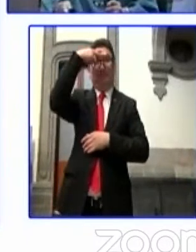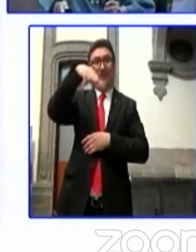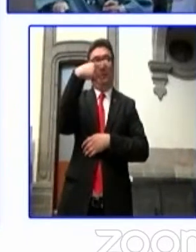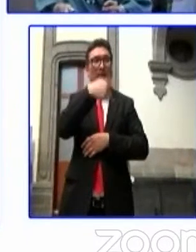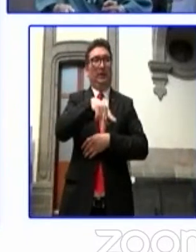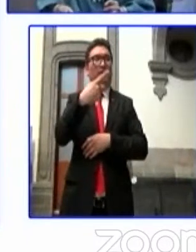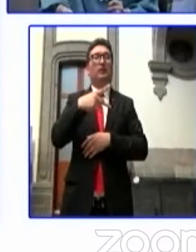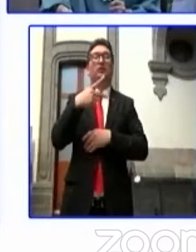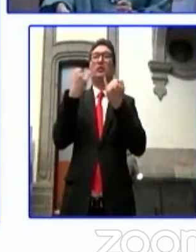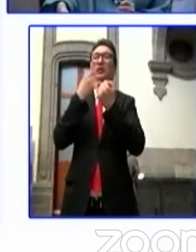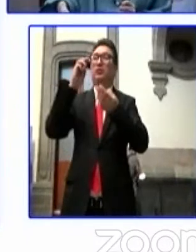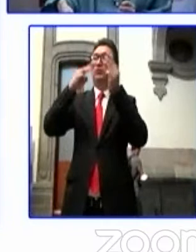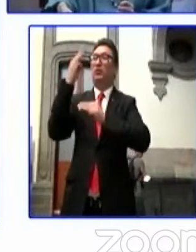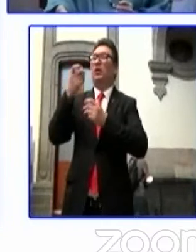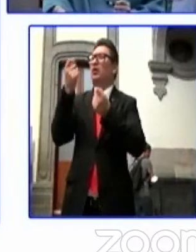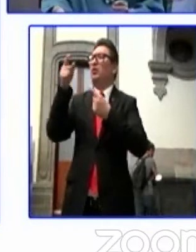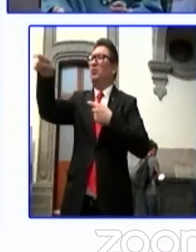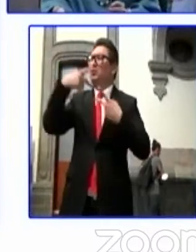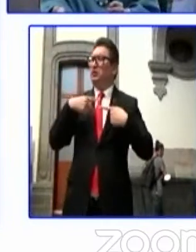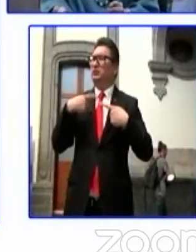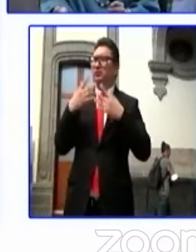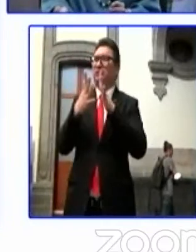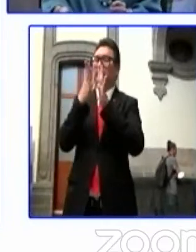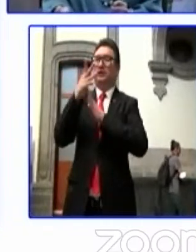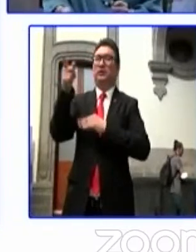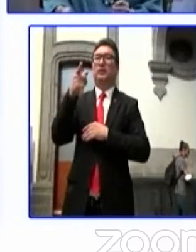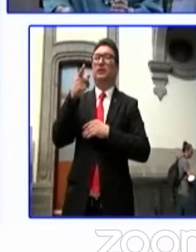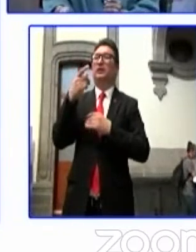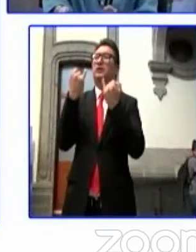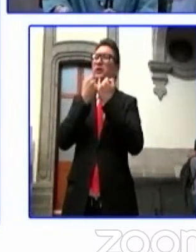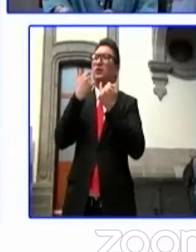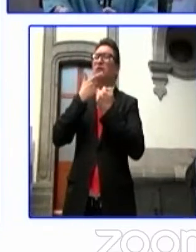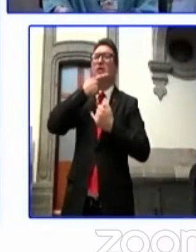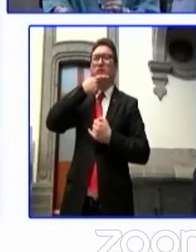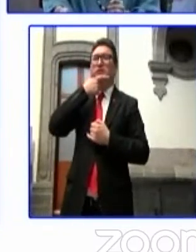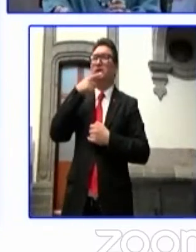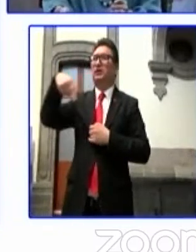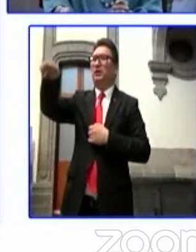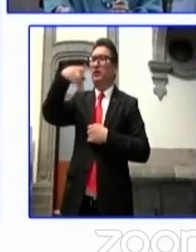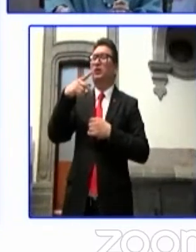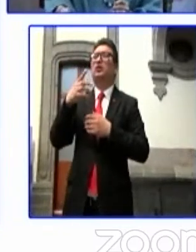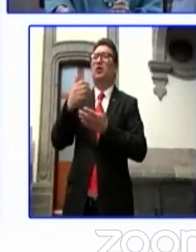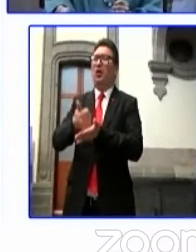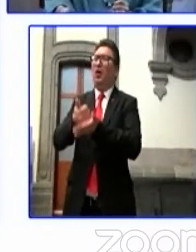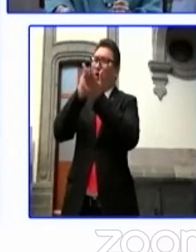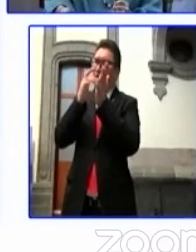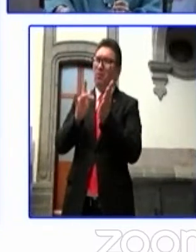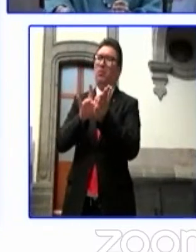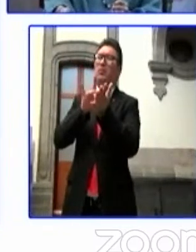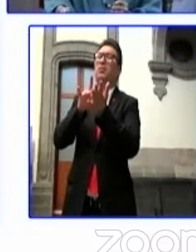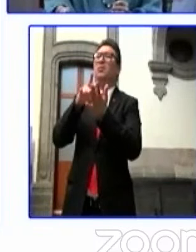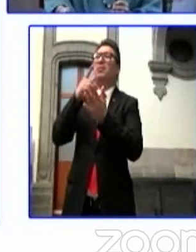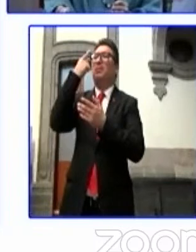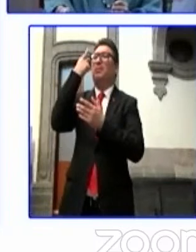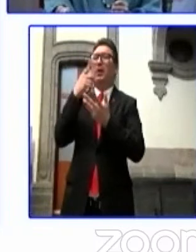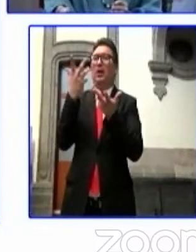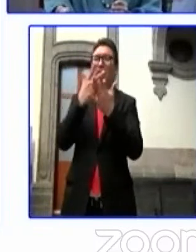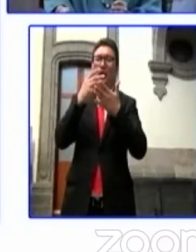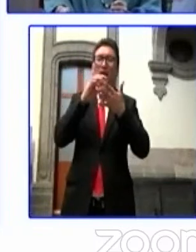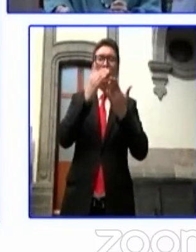hay alguna persona que participó, y de Inglaterra prestaron una valiosa ayuda a la elaboración de estas guías